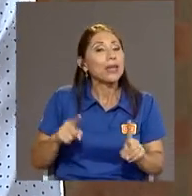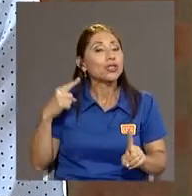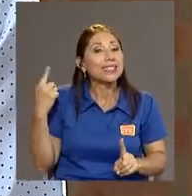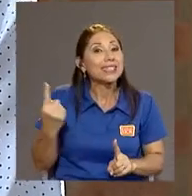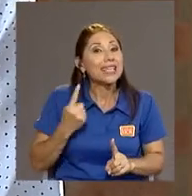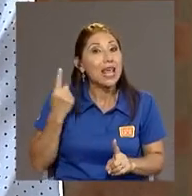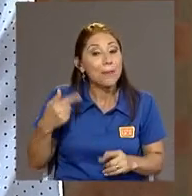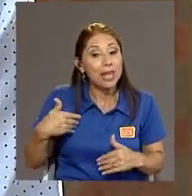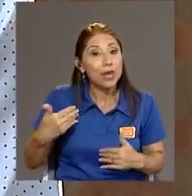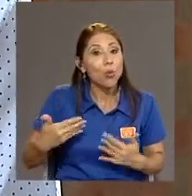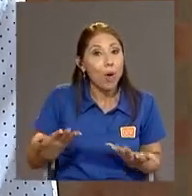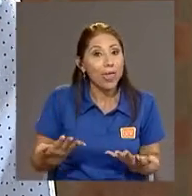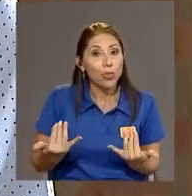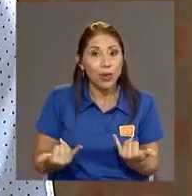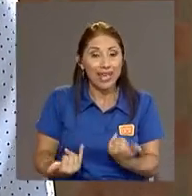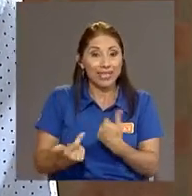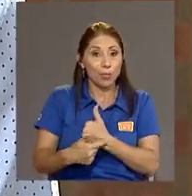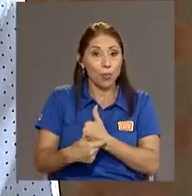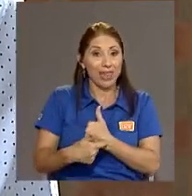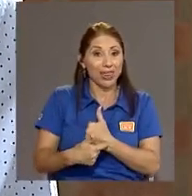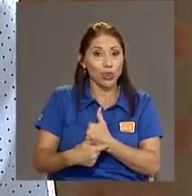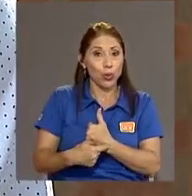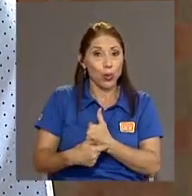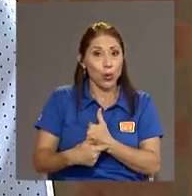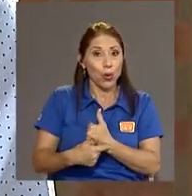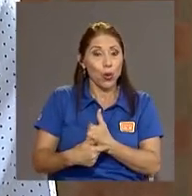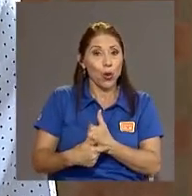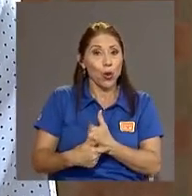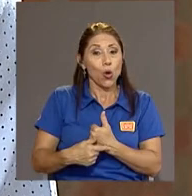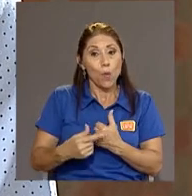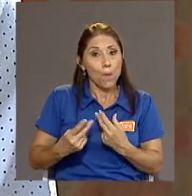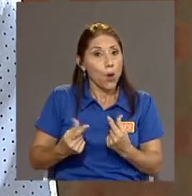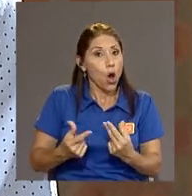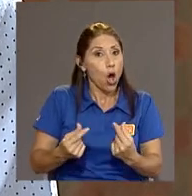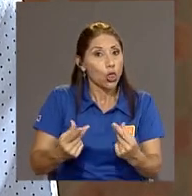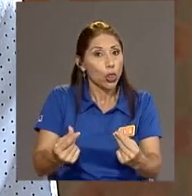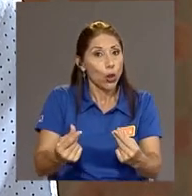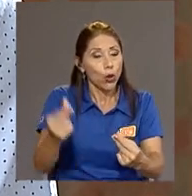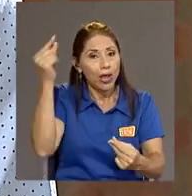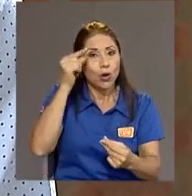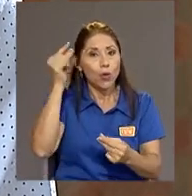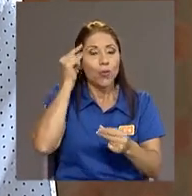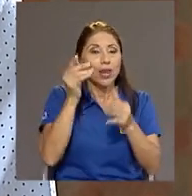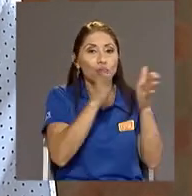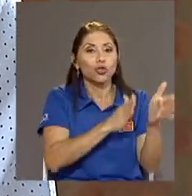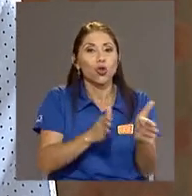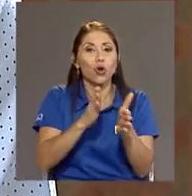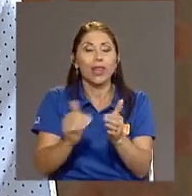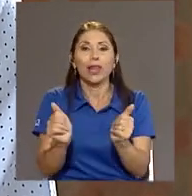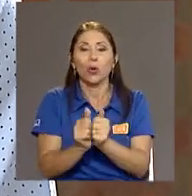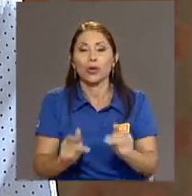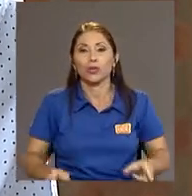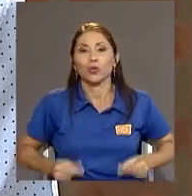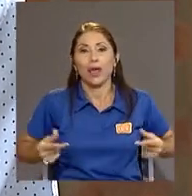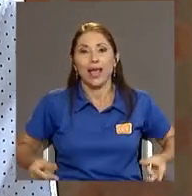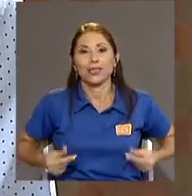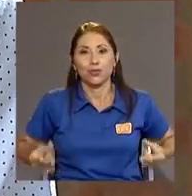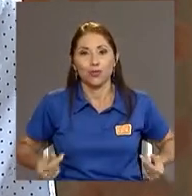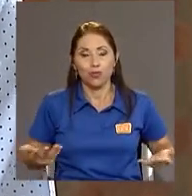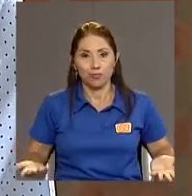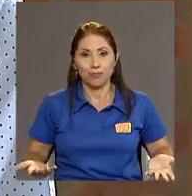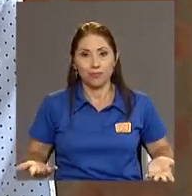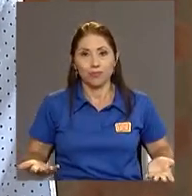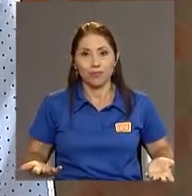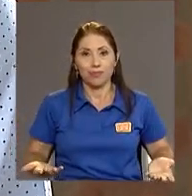momento, muy pronto, el gobierno se ordene a nivel de gasto. No es cuestionable que las